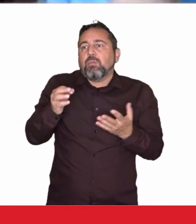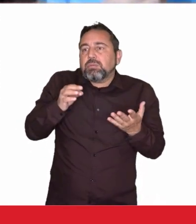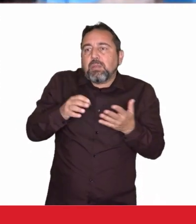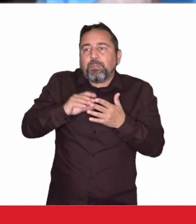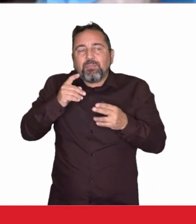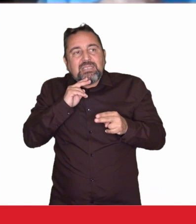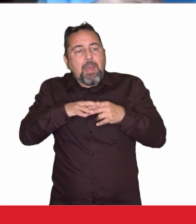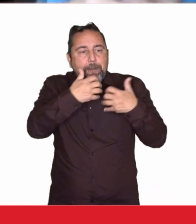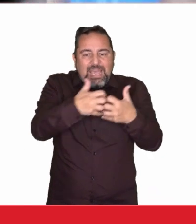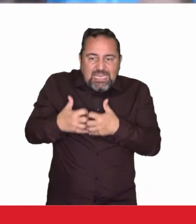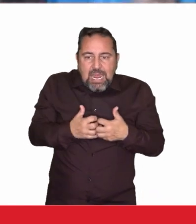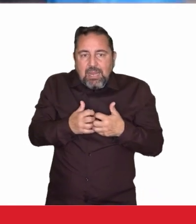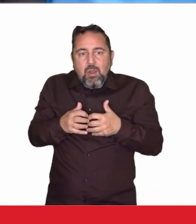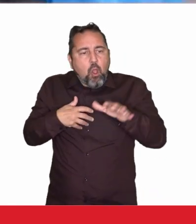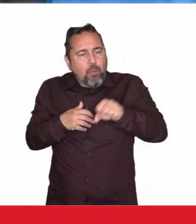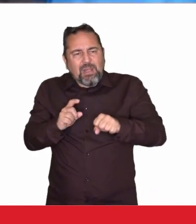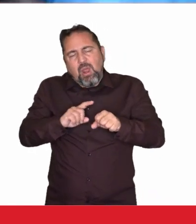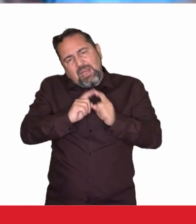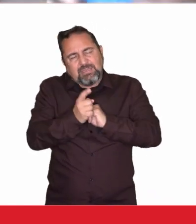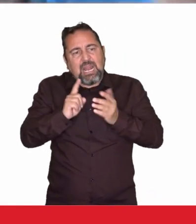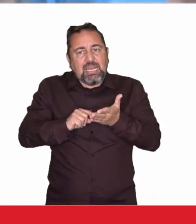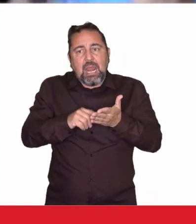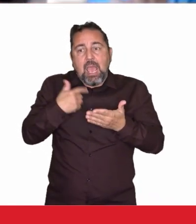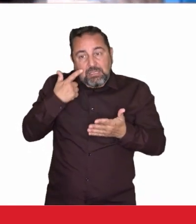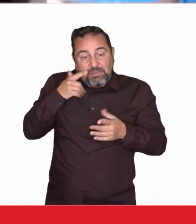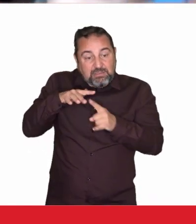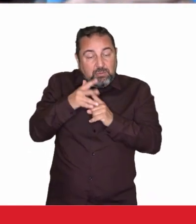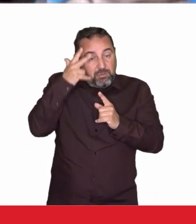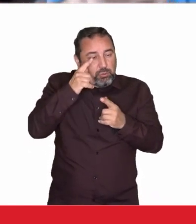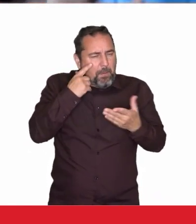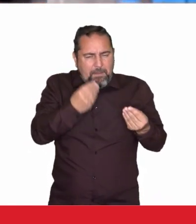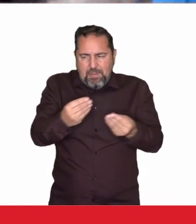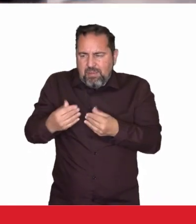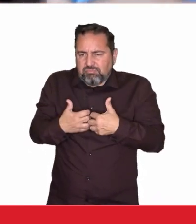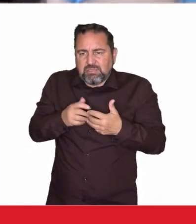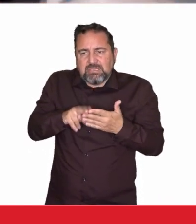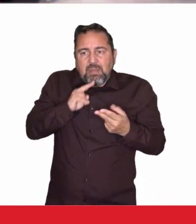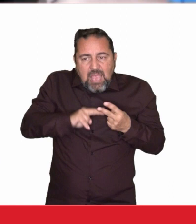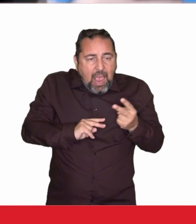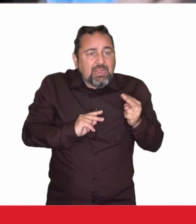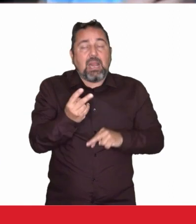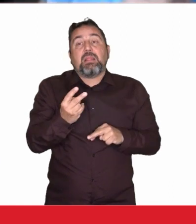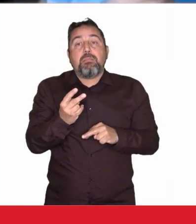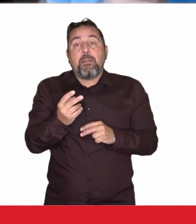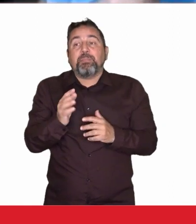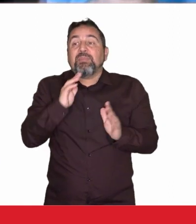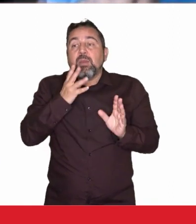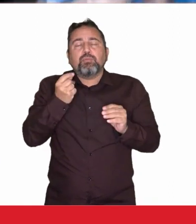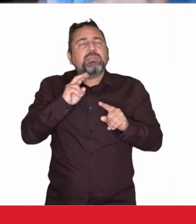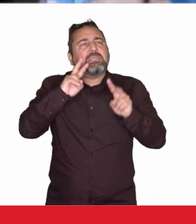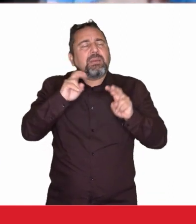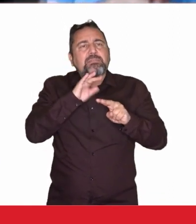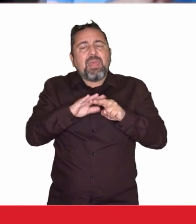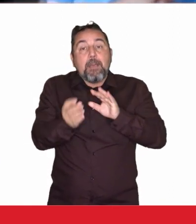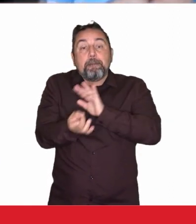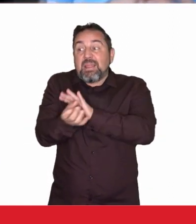o, ¿no?, la herramienta, la maquinaria, en vez de comprarle, pues hasta que contrastemos estas hipótesis suficientemente, una alternativa.